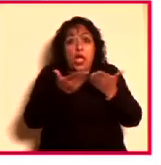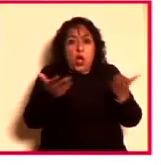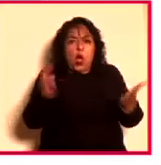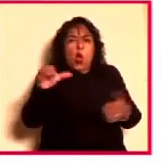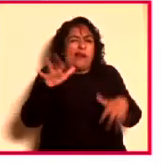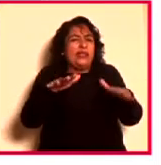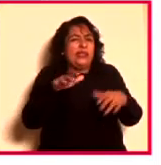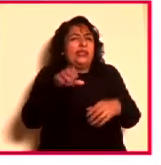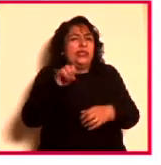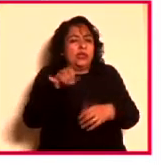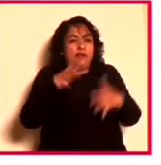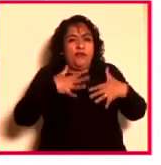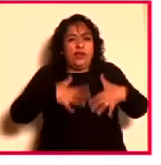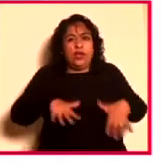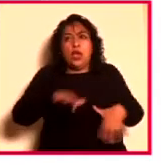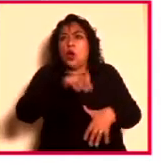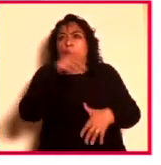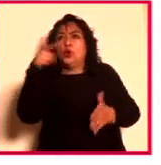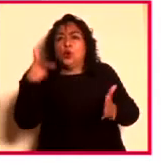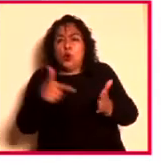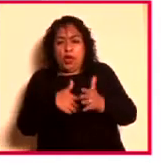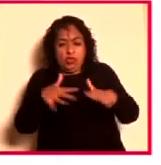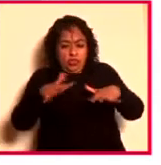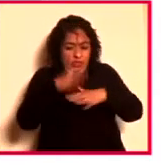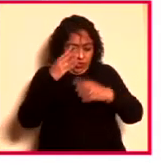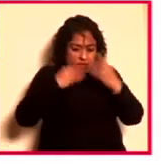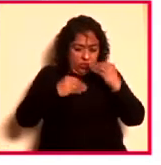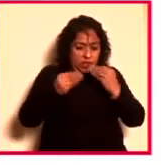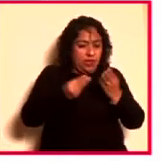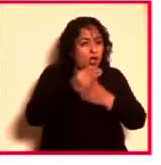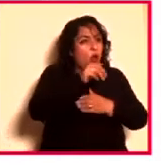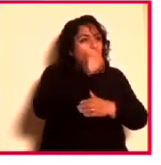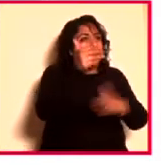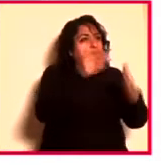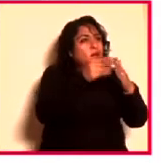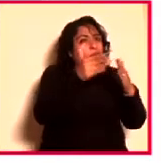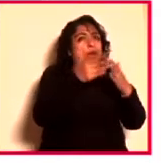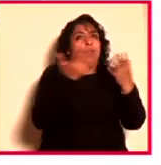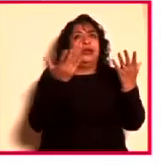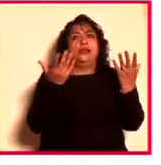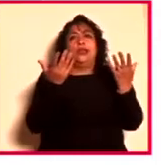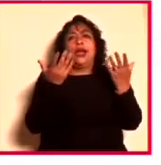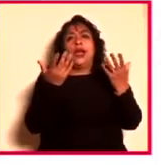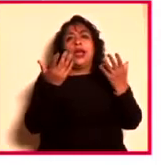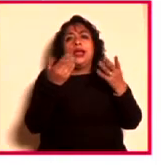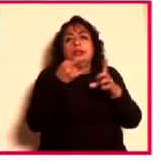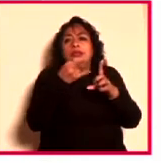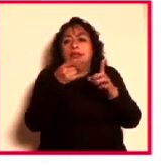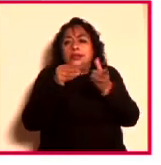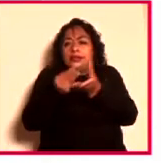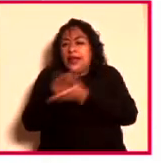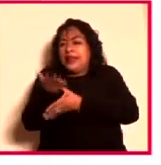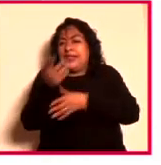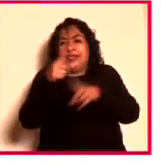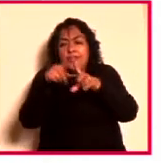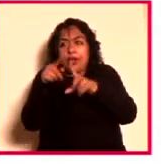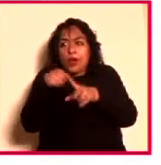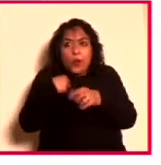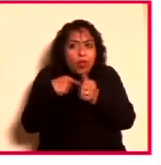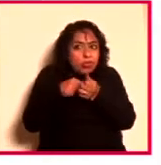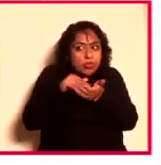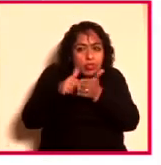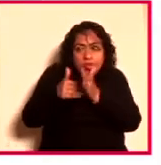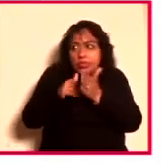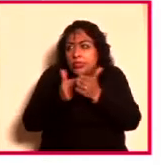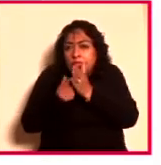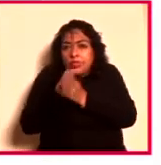Se vestían en otros lugares, salían de otras casas, salían por donde están las nopaleras, etcétera, y